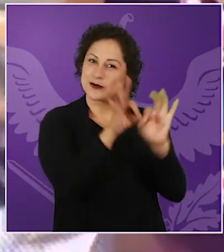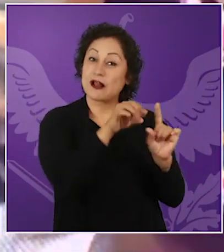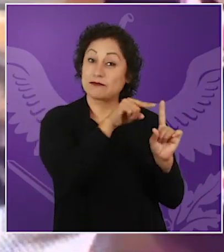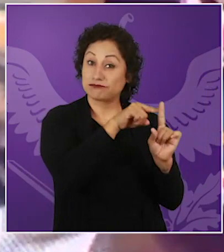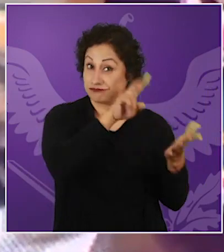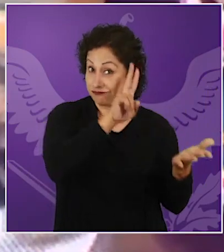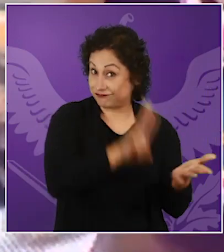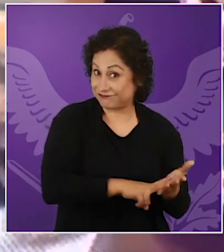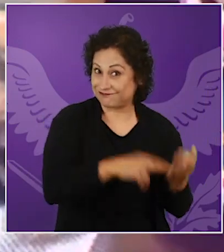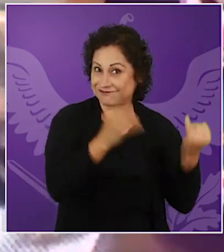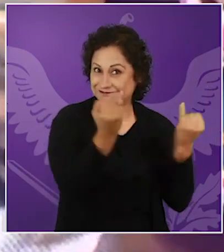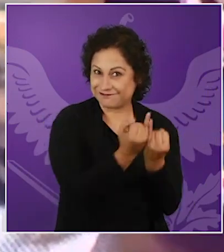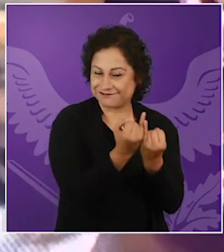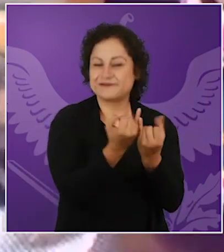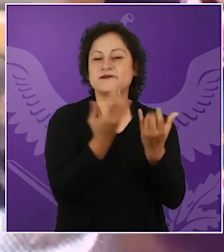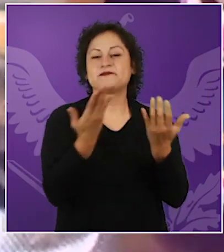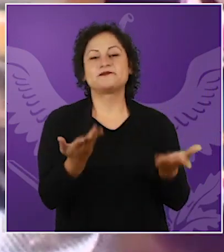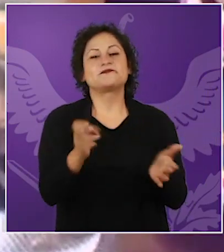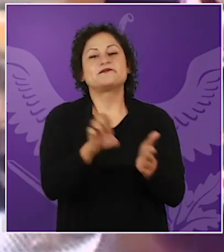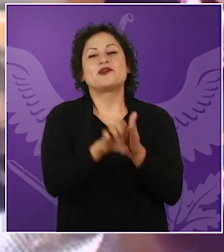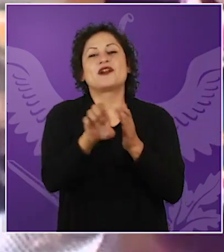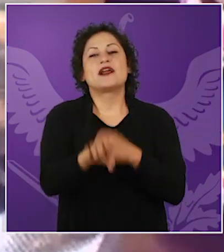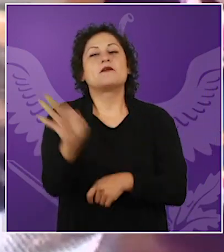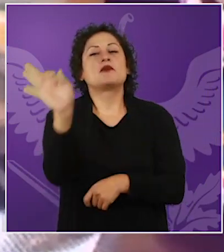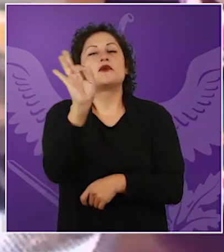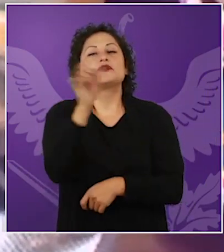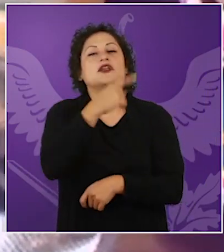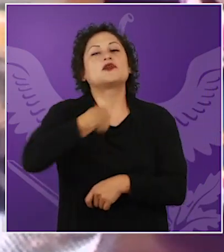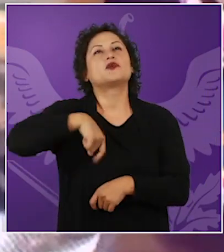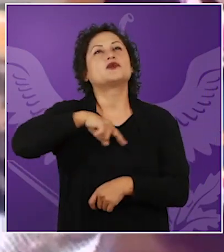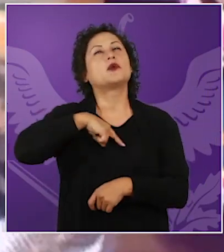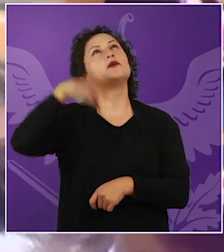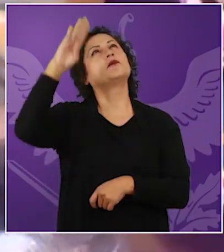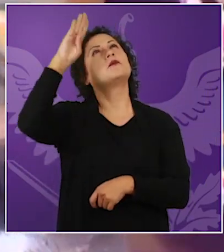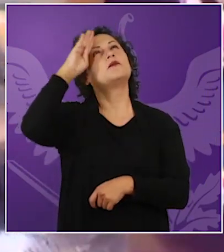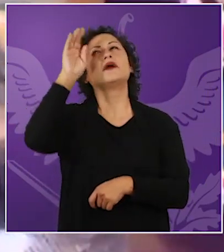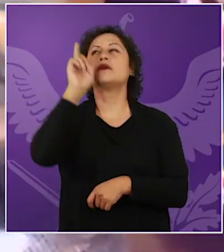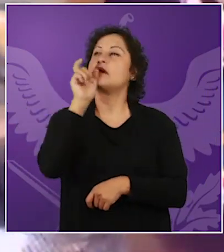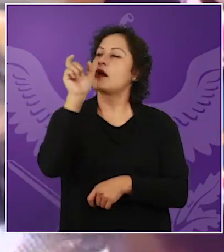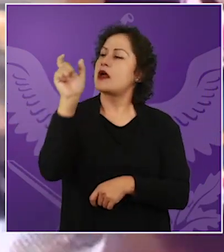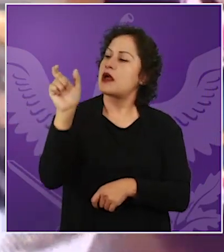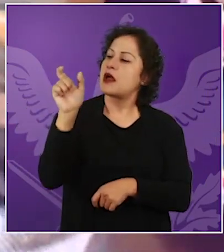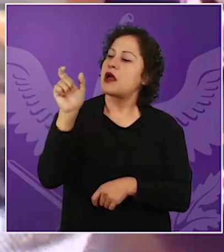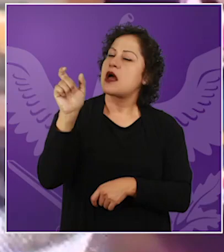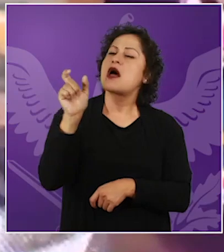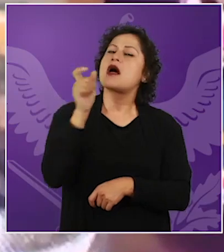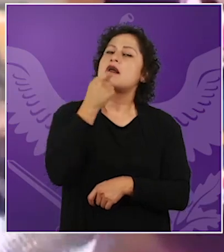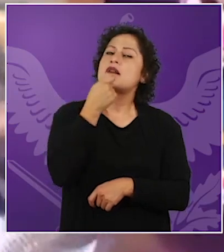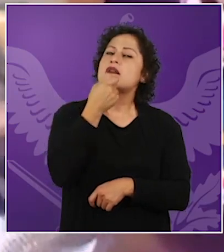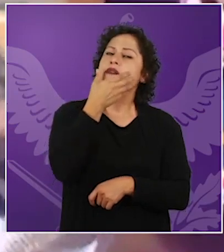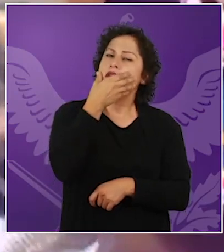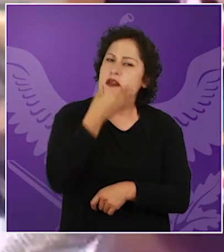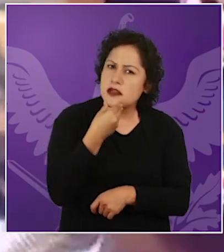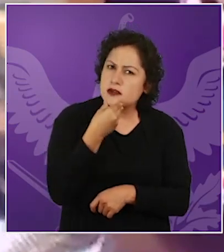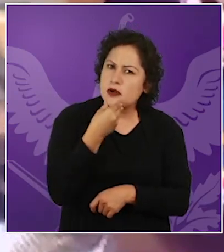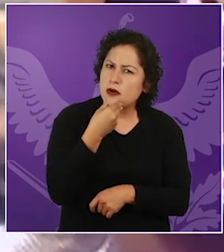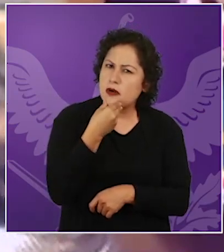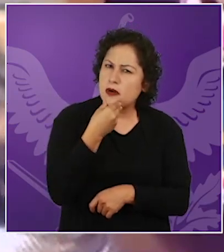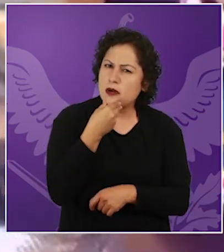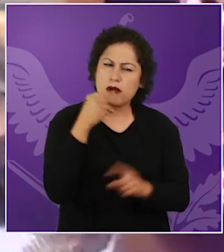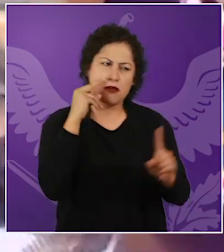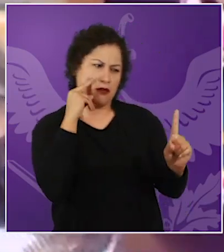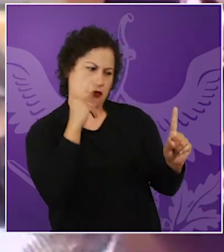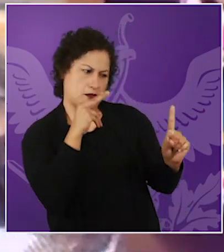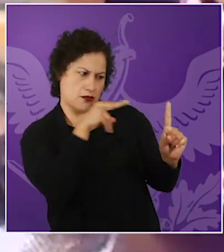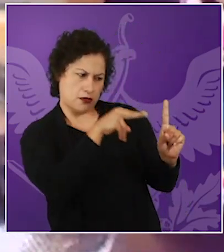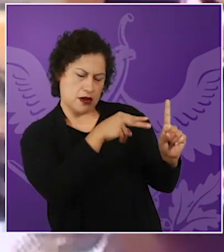Si nosotros y nosotras solo hablamos del Día del Niño, parece que solamente vemos al